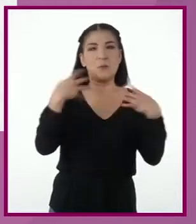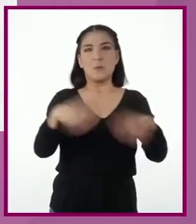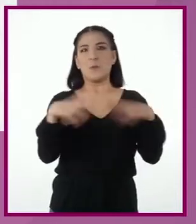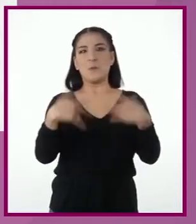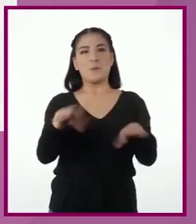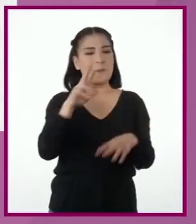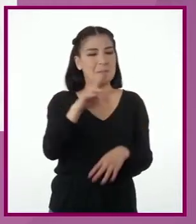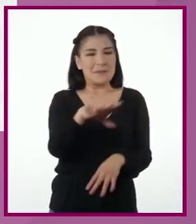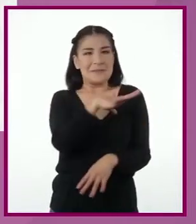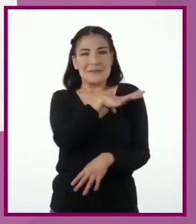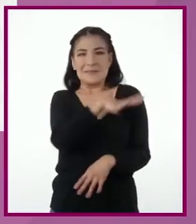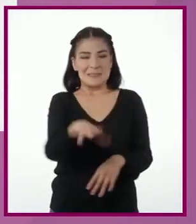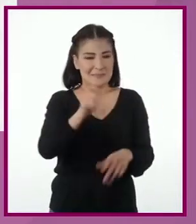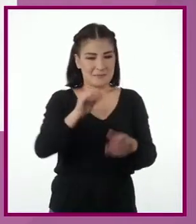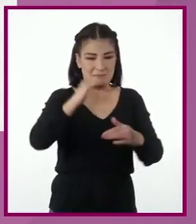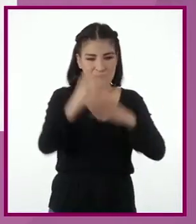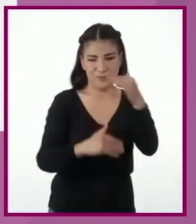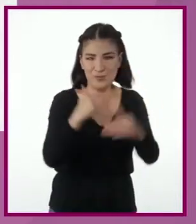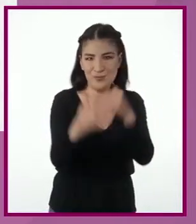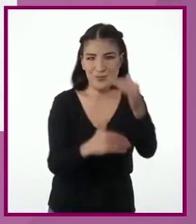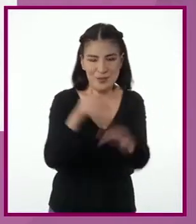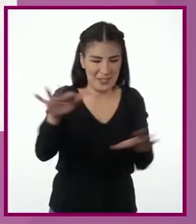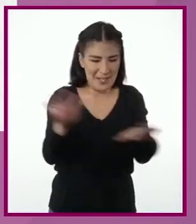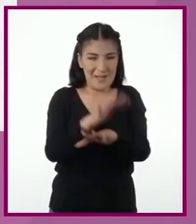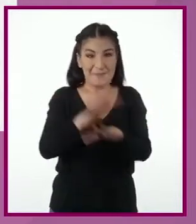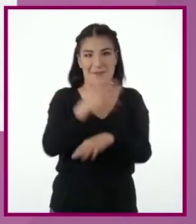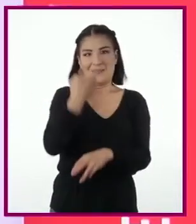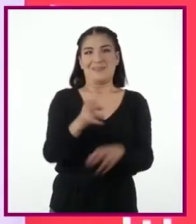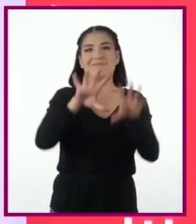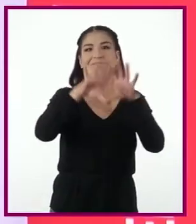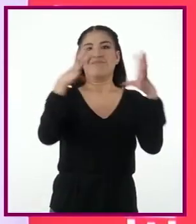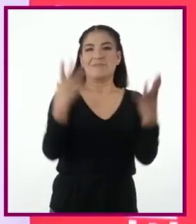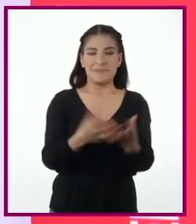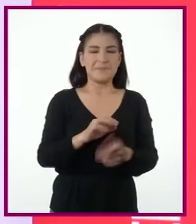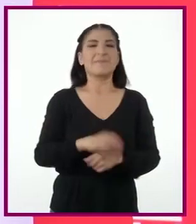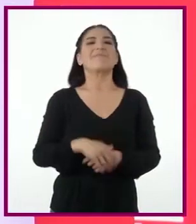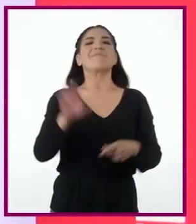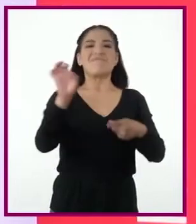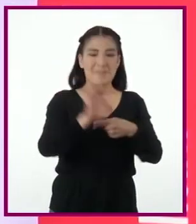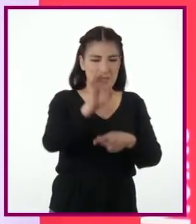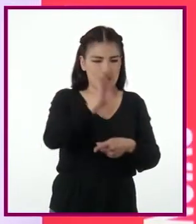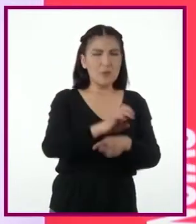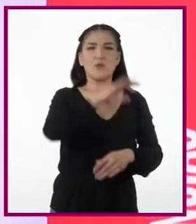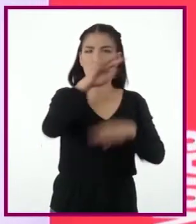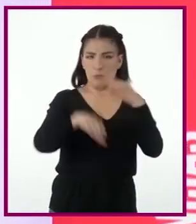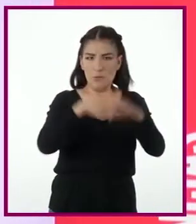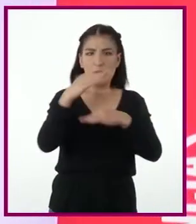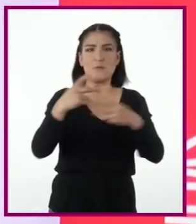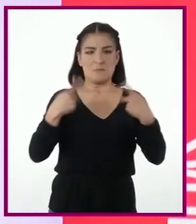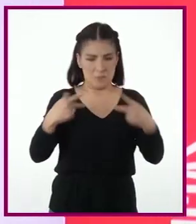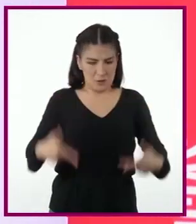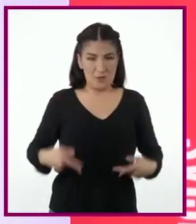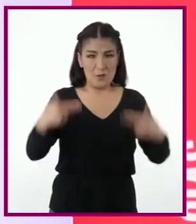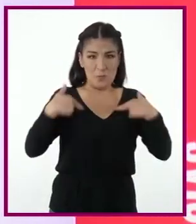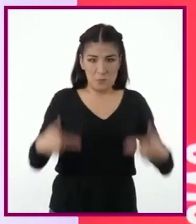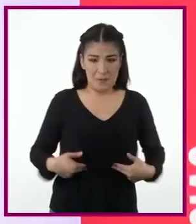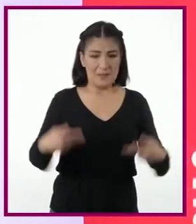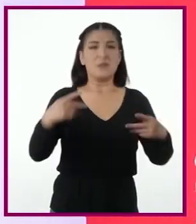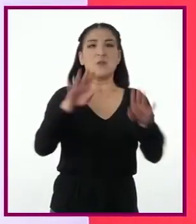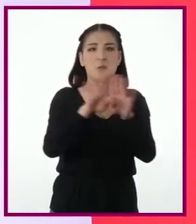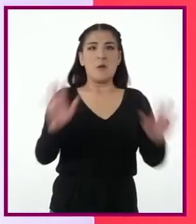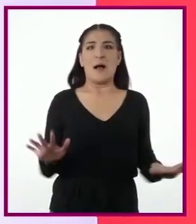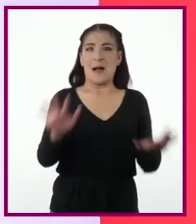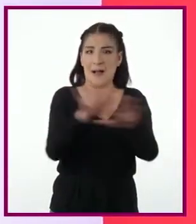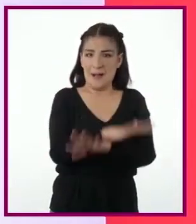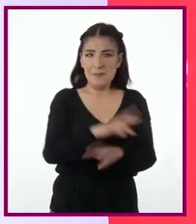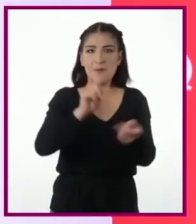que han sido los saltos evolutivos en nuestro planeta. Entonces, todos los seres vivos evolucionamos de microorganismos. La